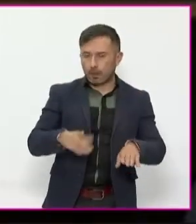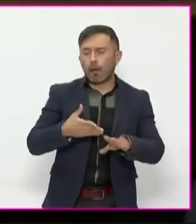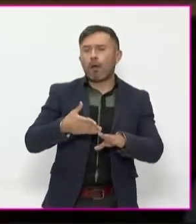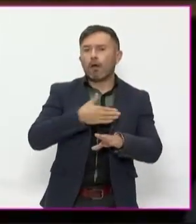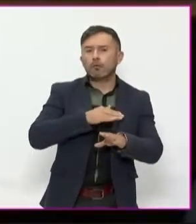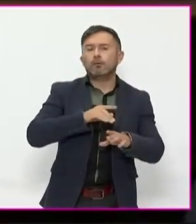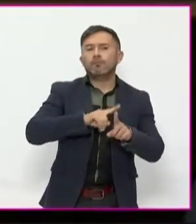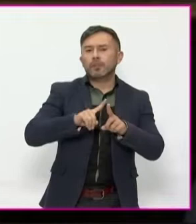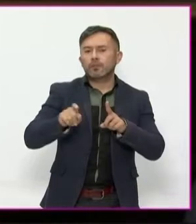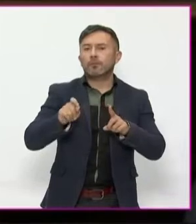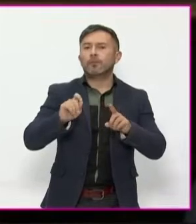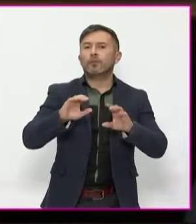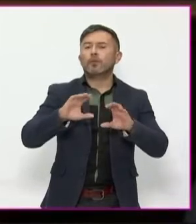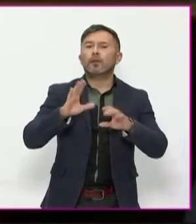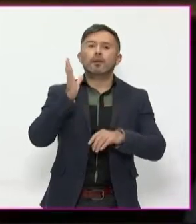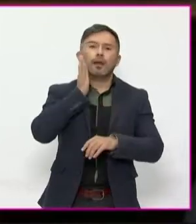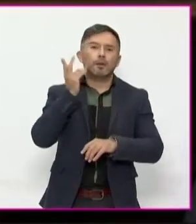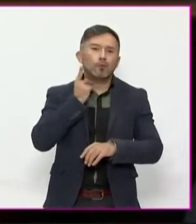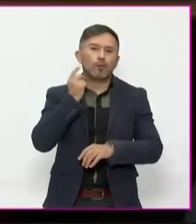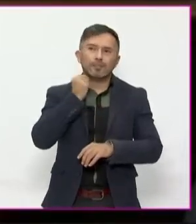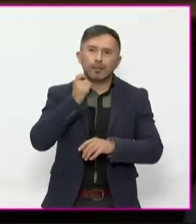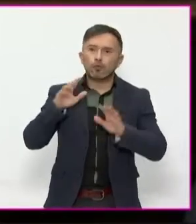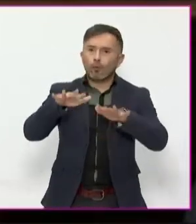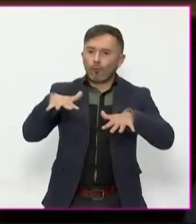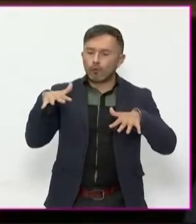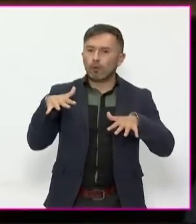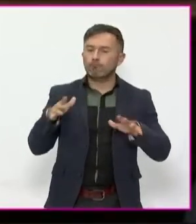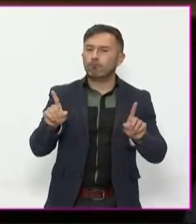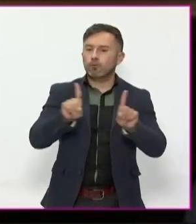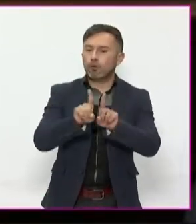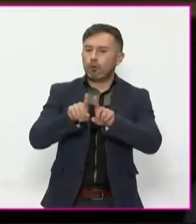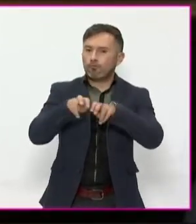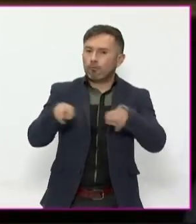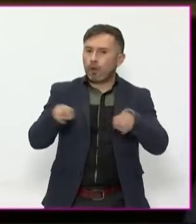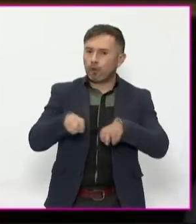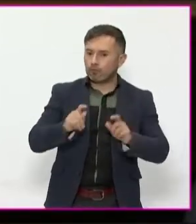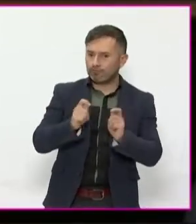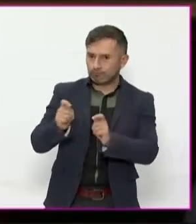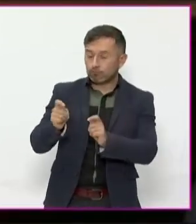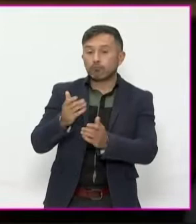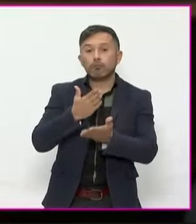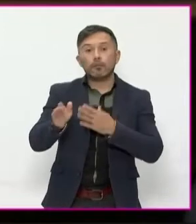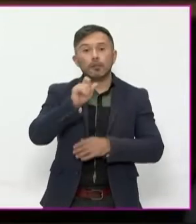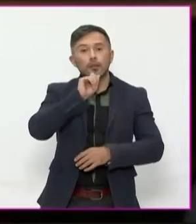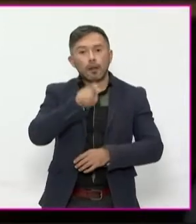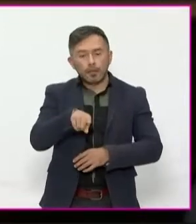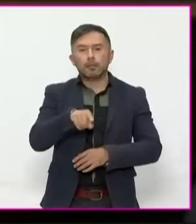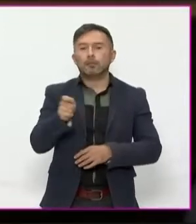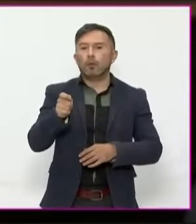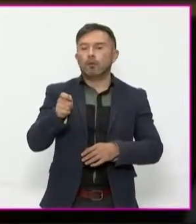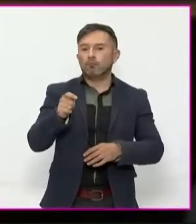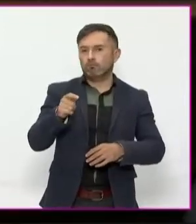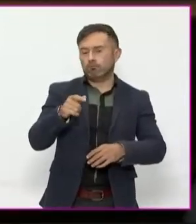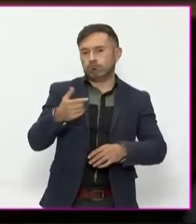la integración de los congresos de la Unión, sino también en los cargos unipersonales correspondientes a la titularidad del